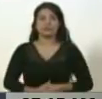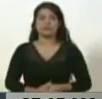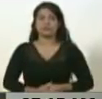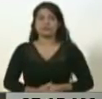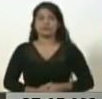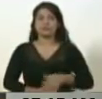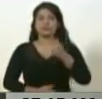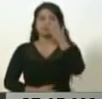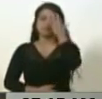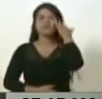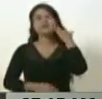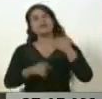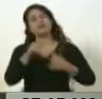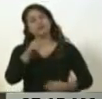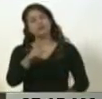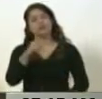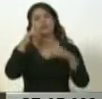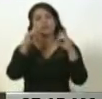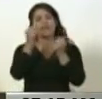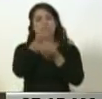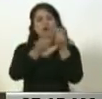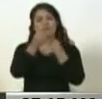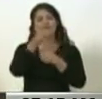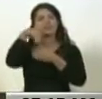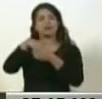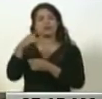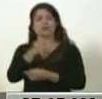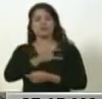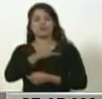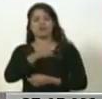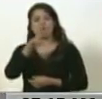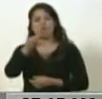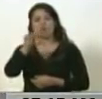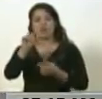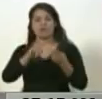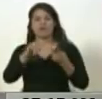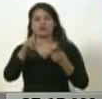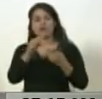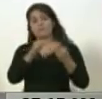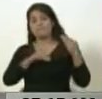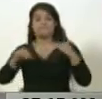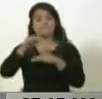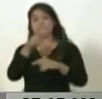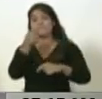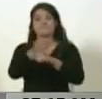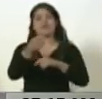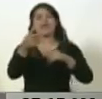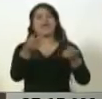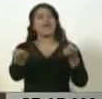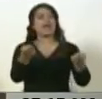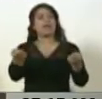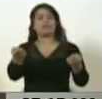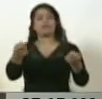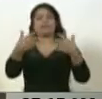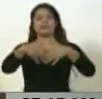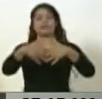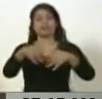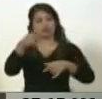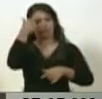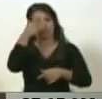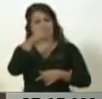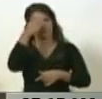es economista de la Universidad de los Andes, es magíster en gerencia empresarial y es importante,